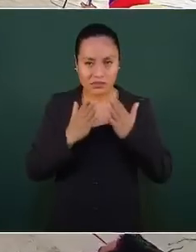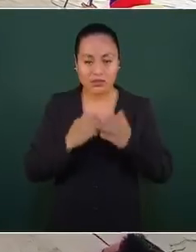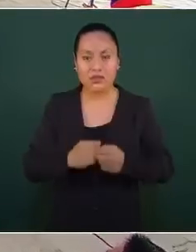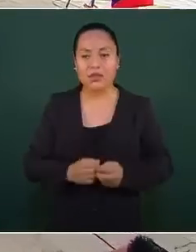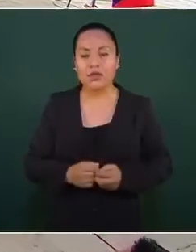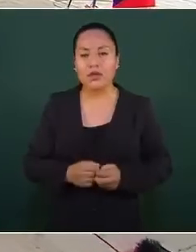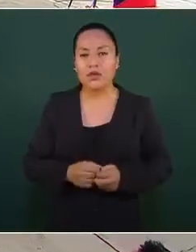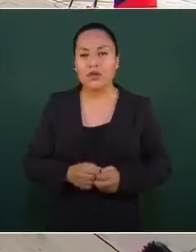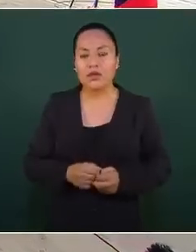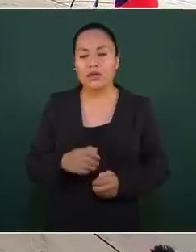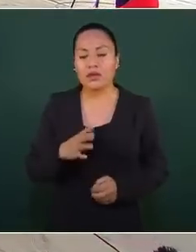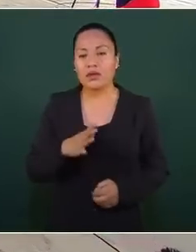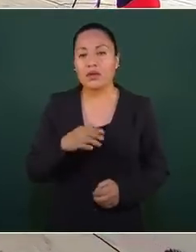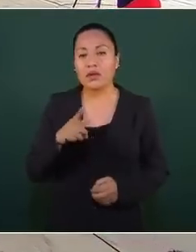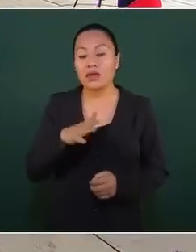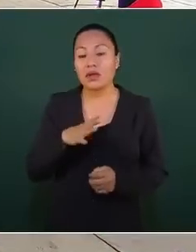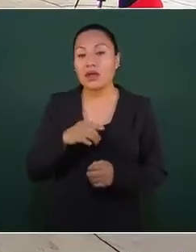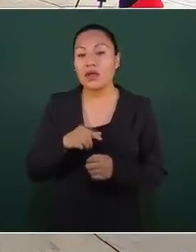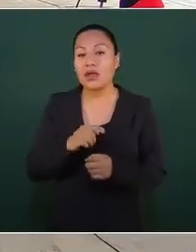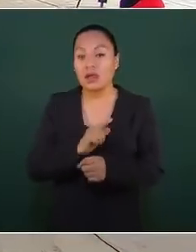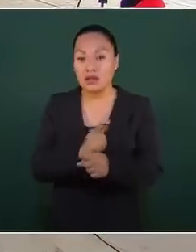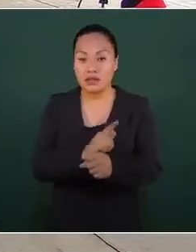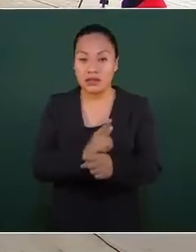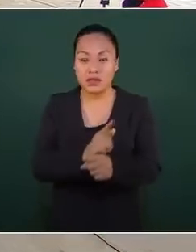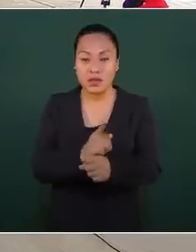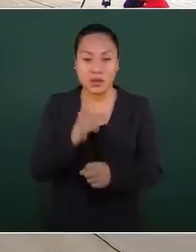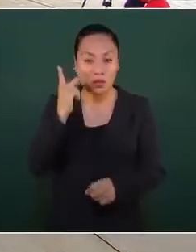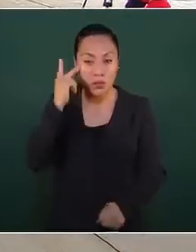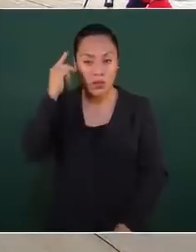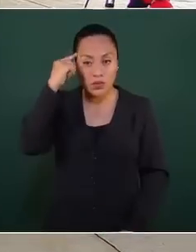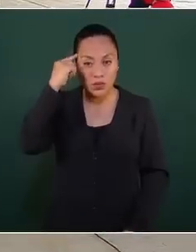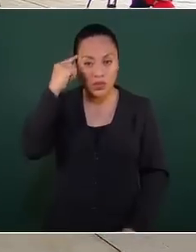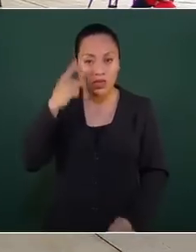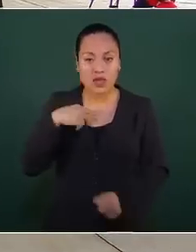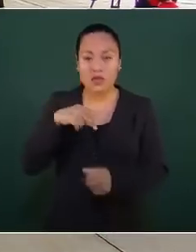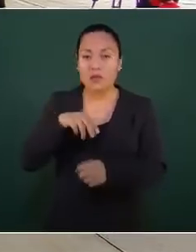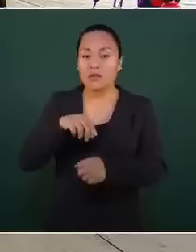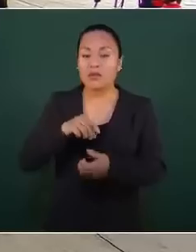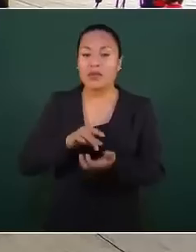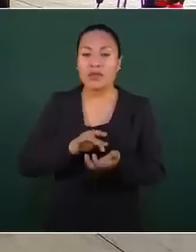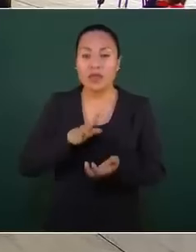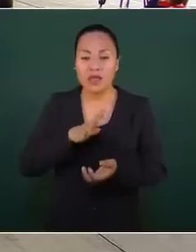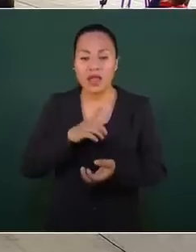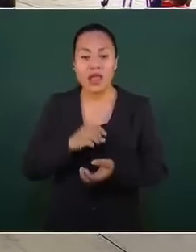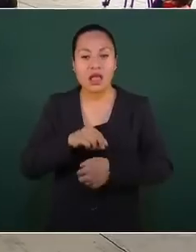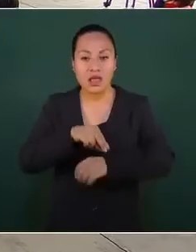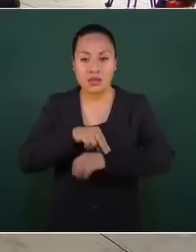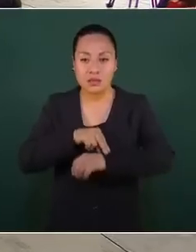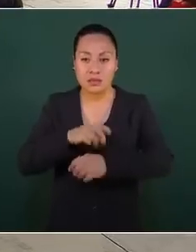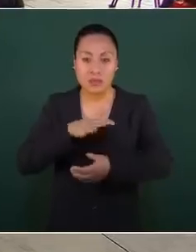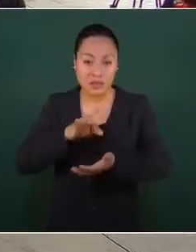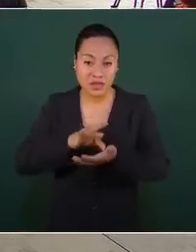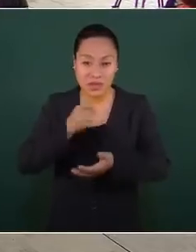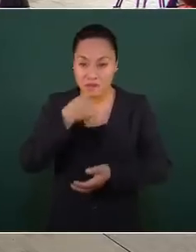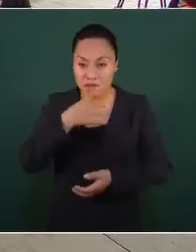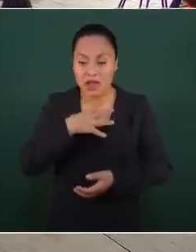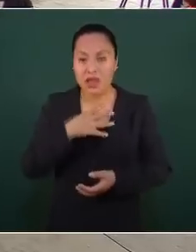En San Pedro Pochutla, licenciatura en medicina integral, también, en Pochutla.